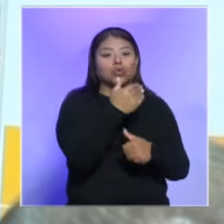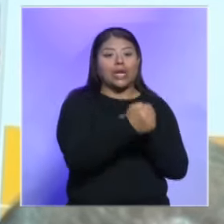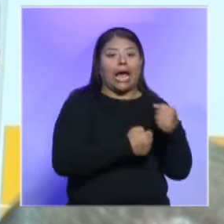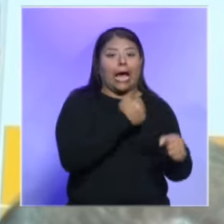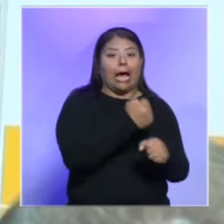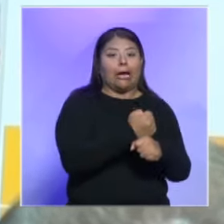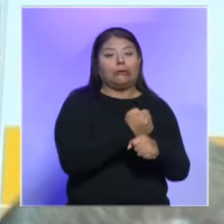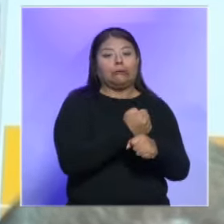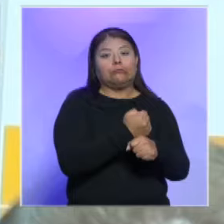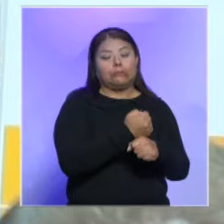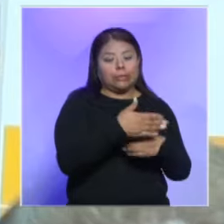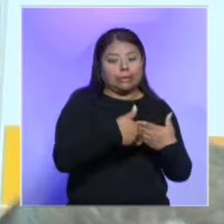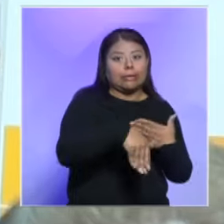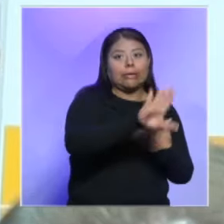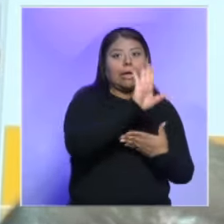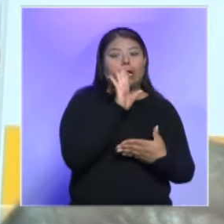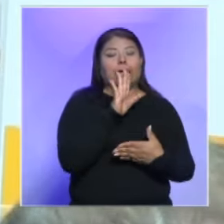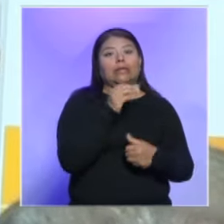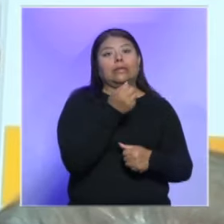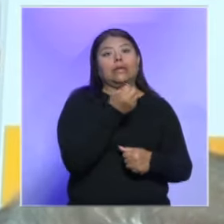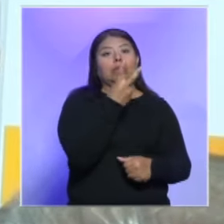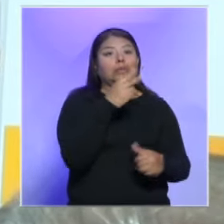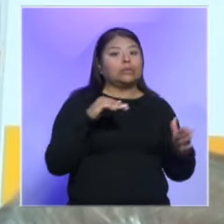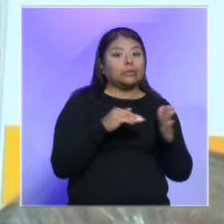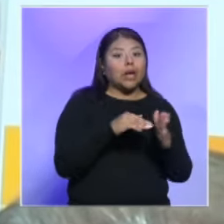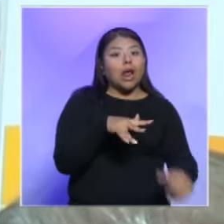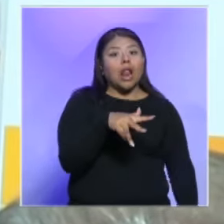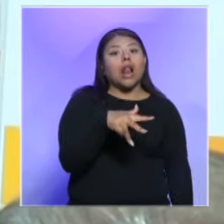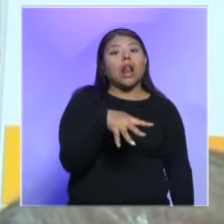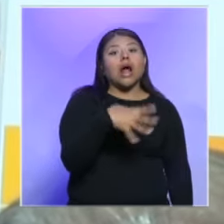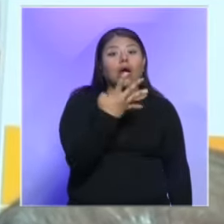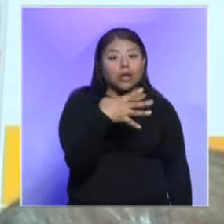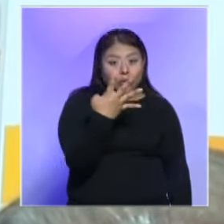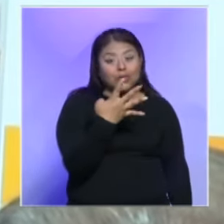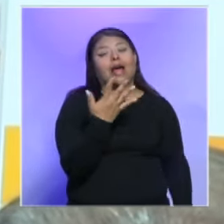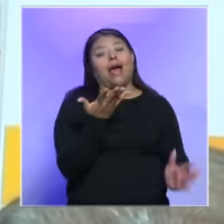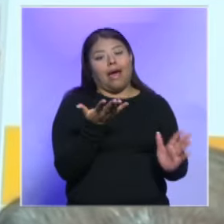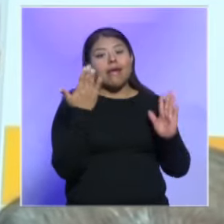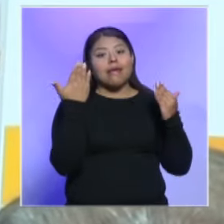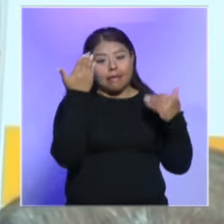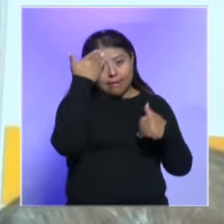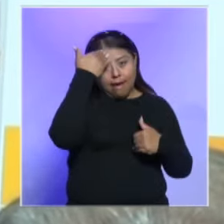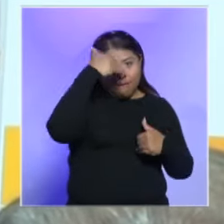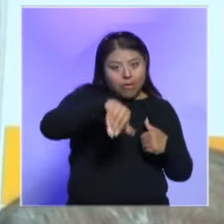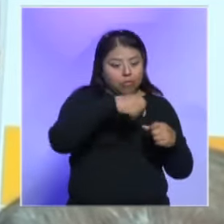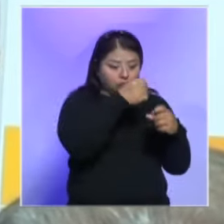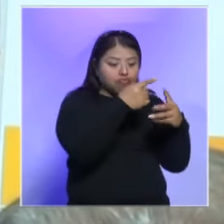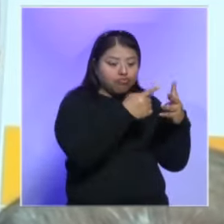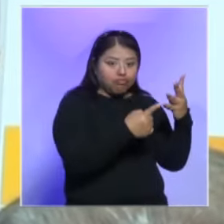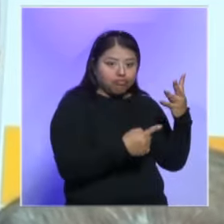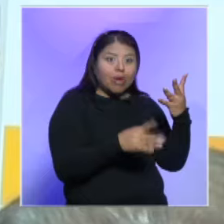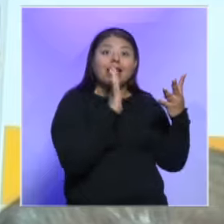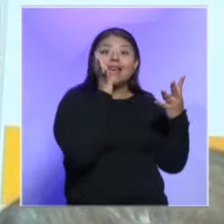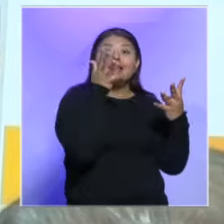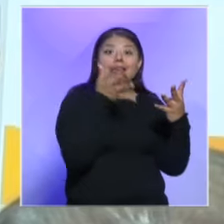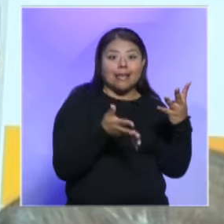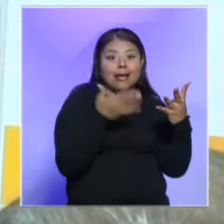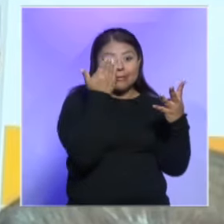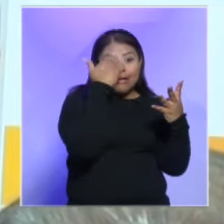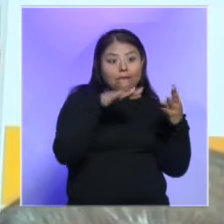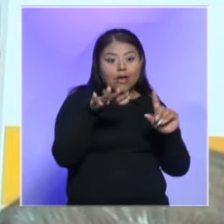se incorpora la figura a la Constitución y que ya a nivel de entidades federativas ya se contendía por esta vía, en que